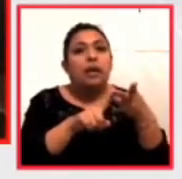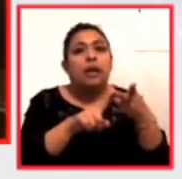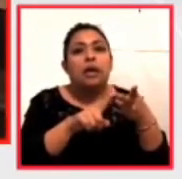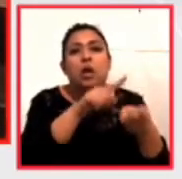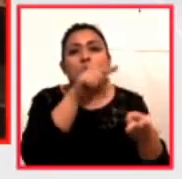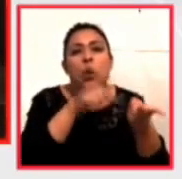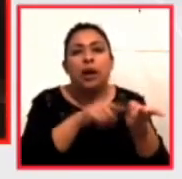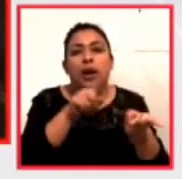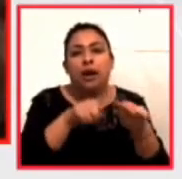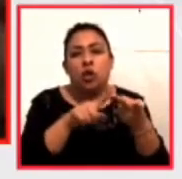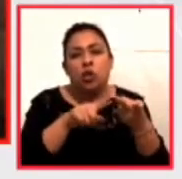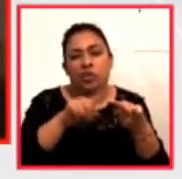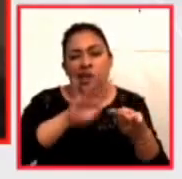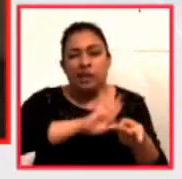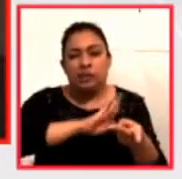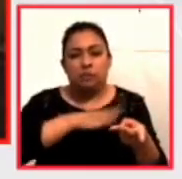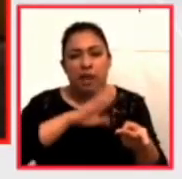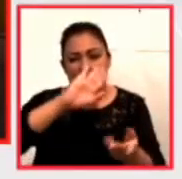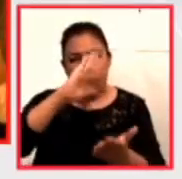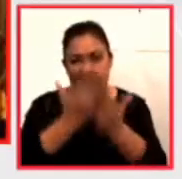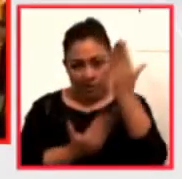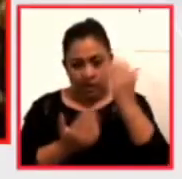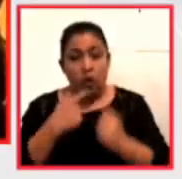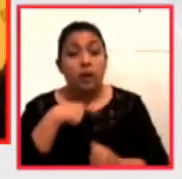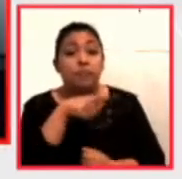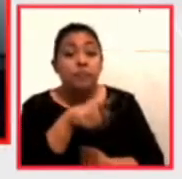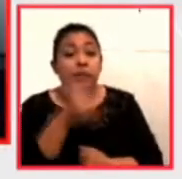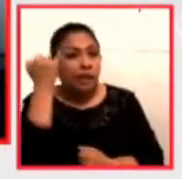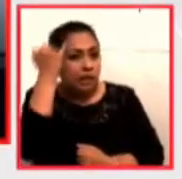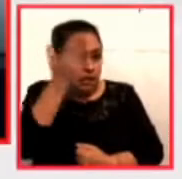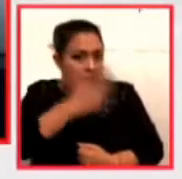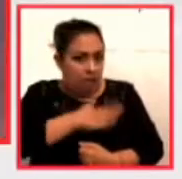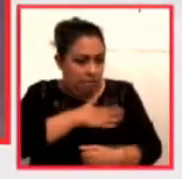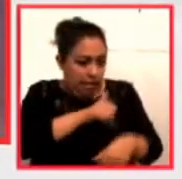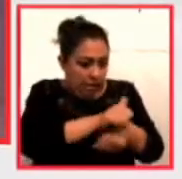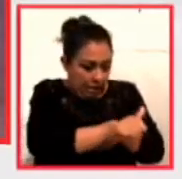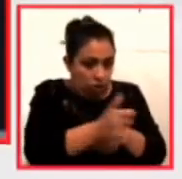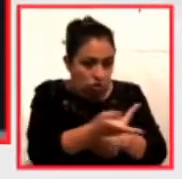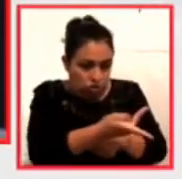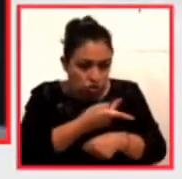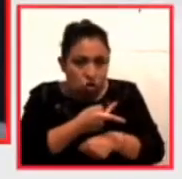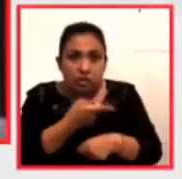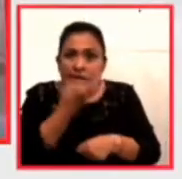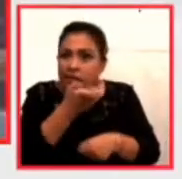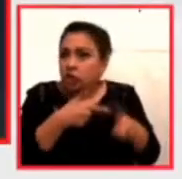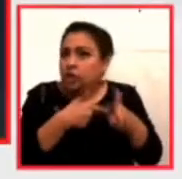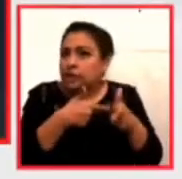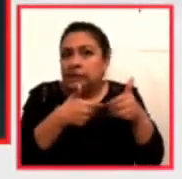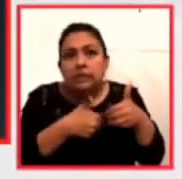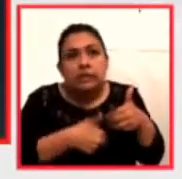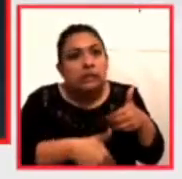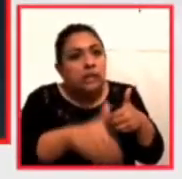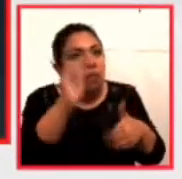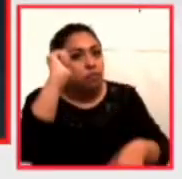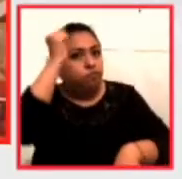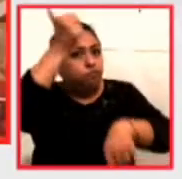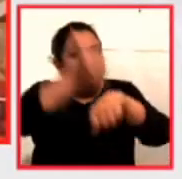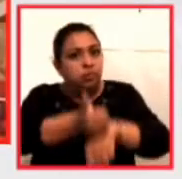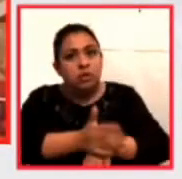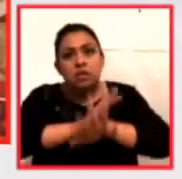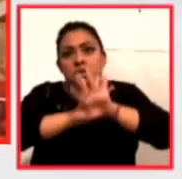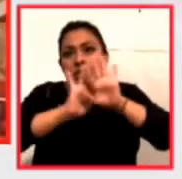La idea nuestra de Buenos Aires y de tu servidor es que esto se mantenga y se instituya